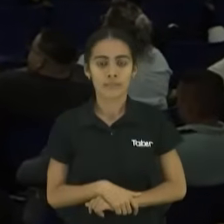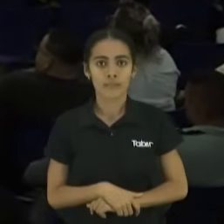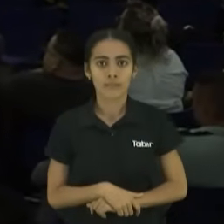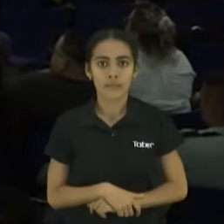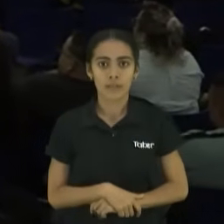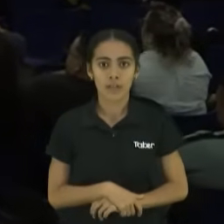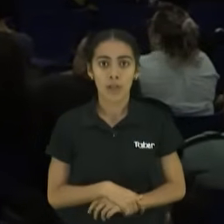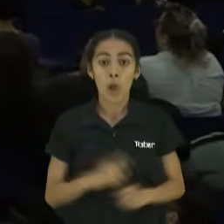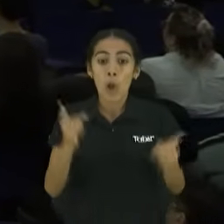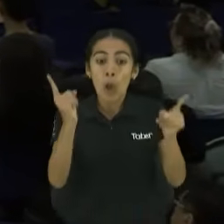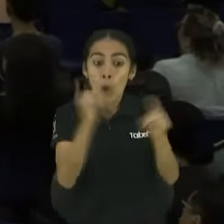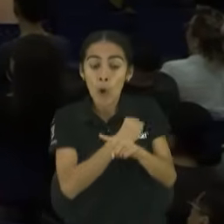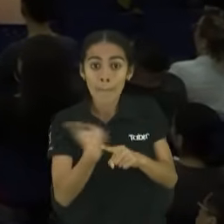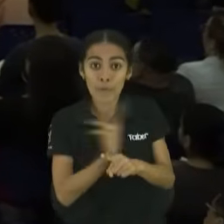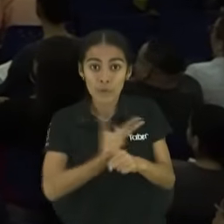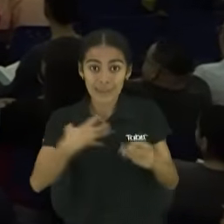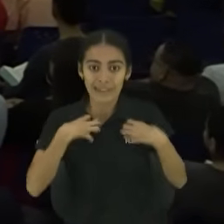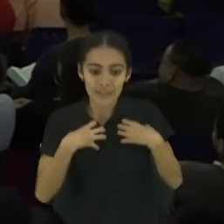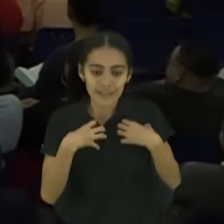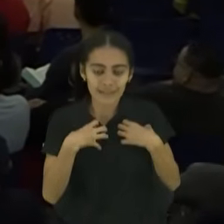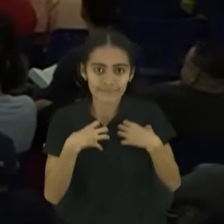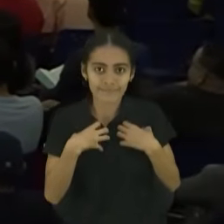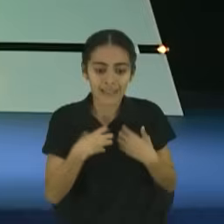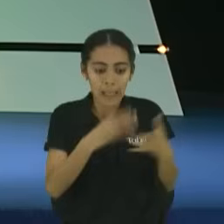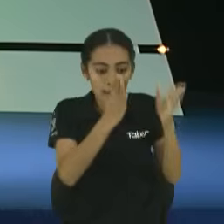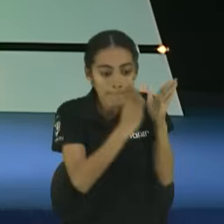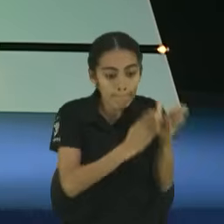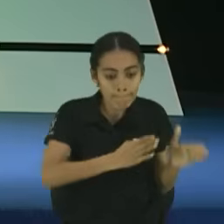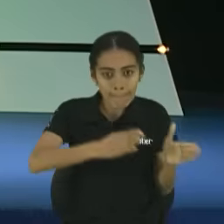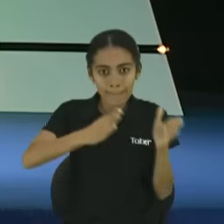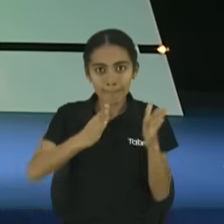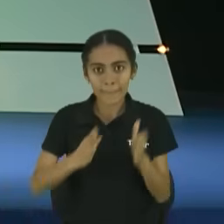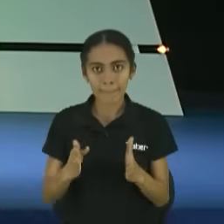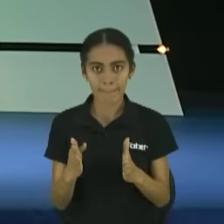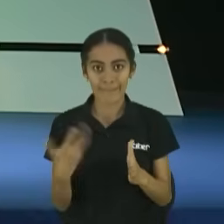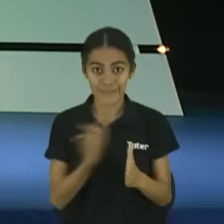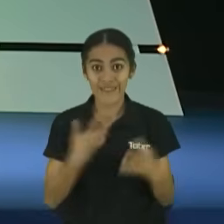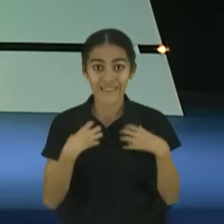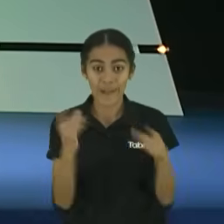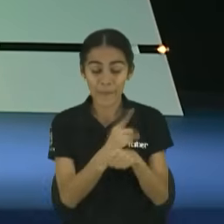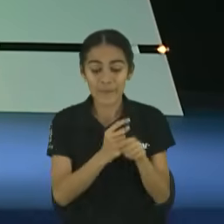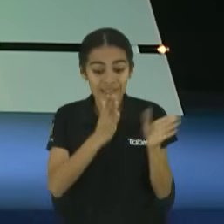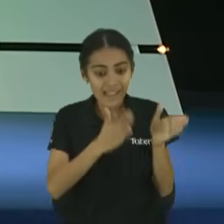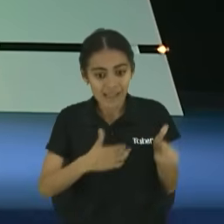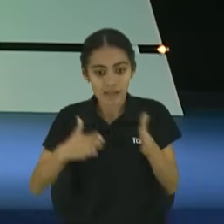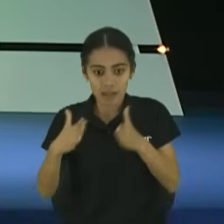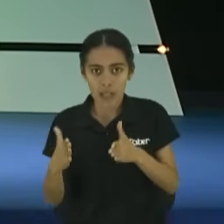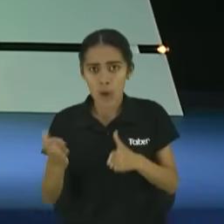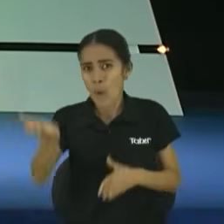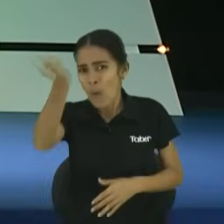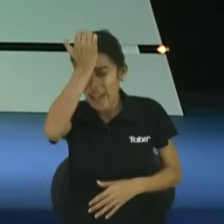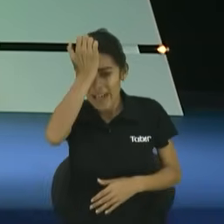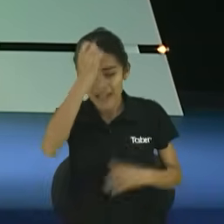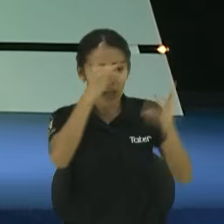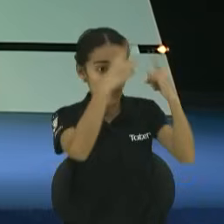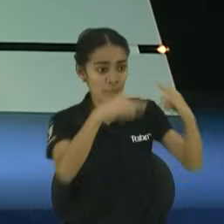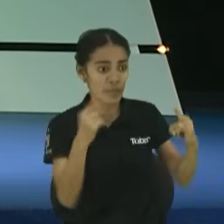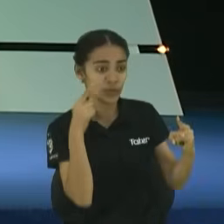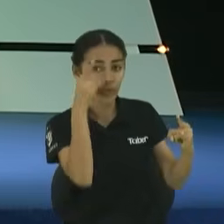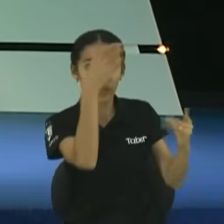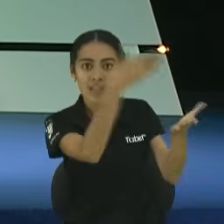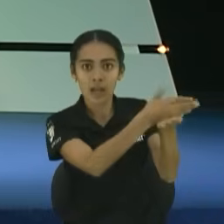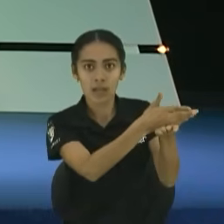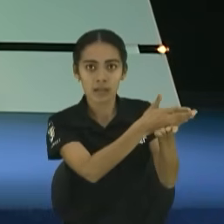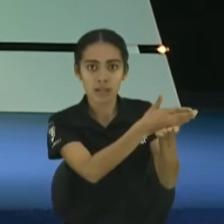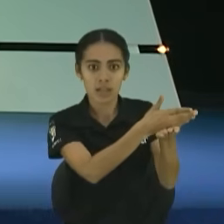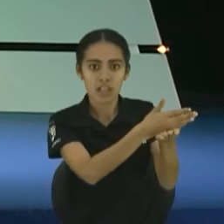Los cambios en nuestra vida son de manera paulatina. Es un error haber enviado a un muchacho al campamento y al regresar del